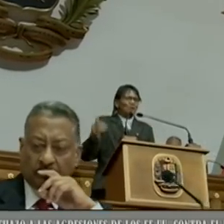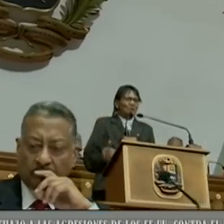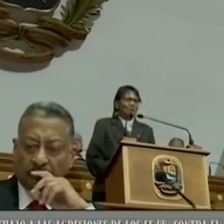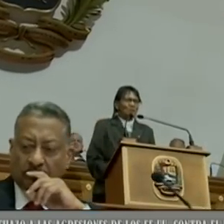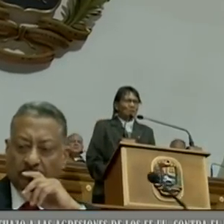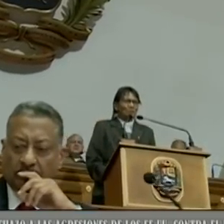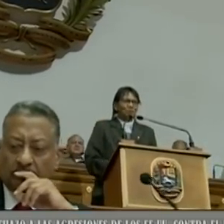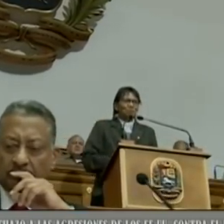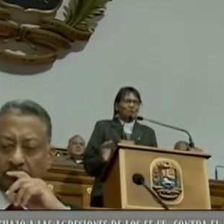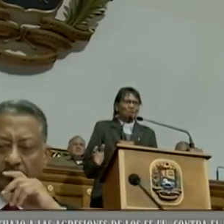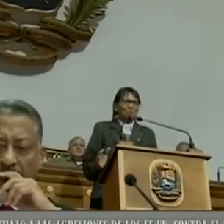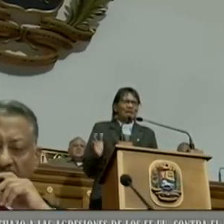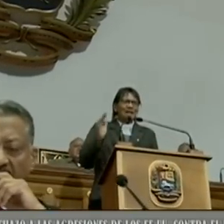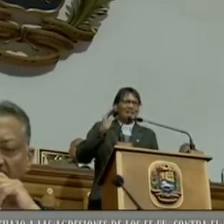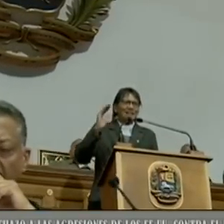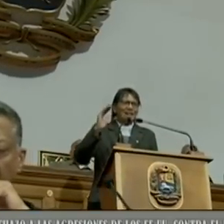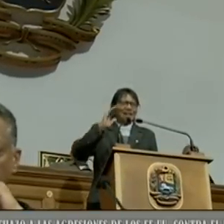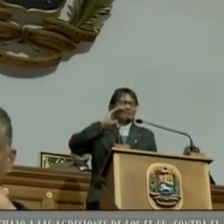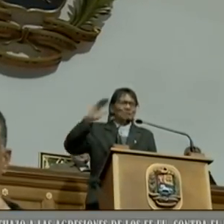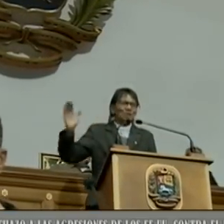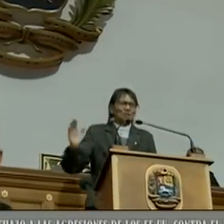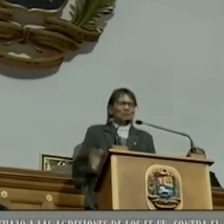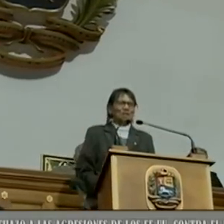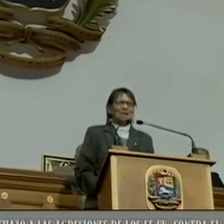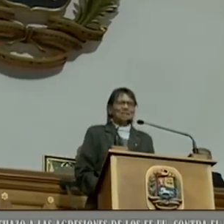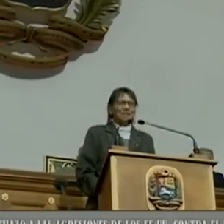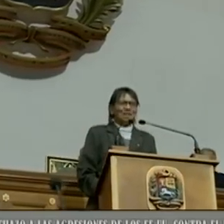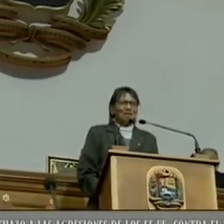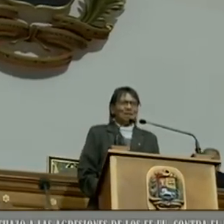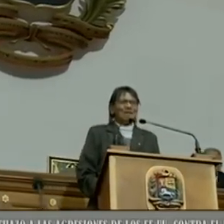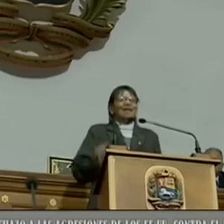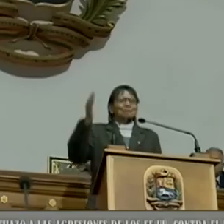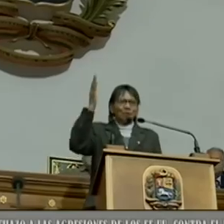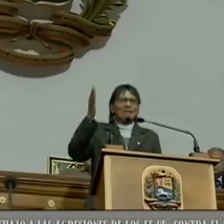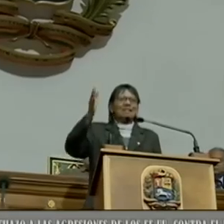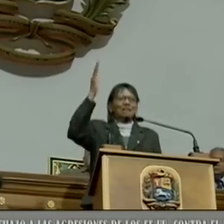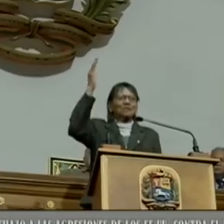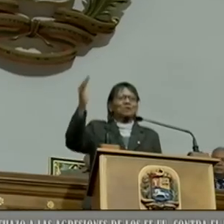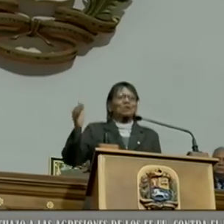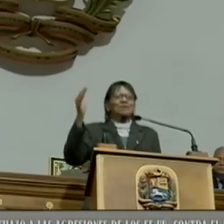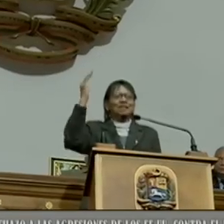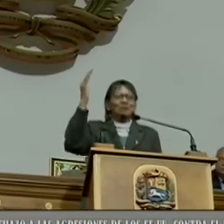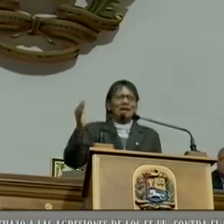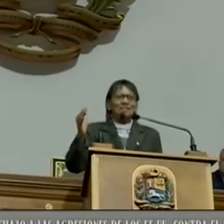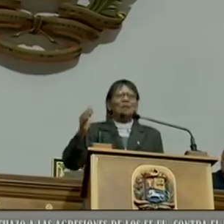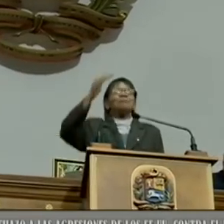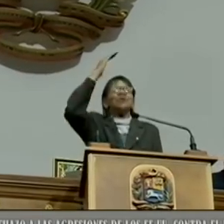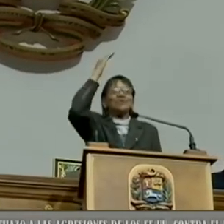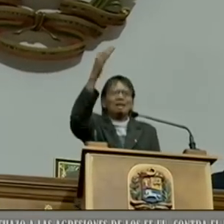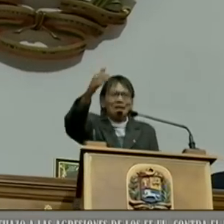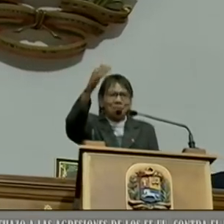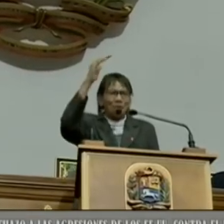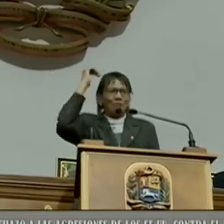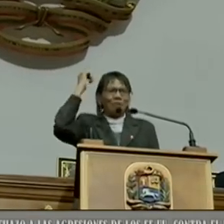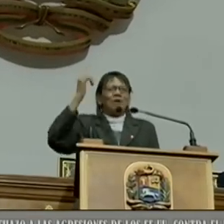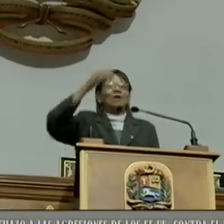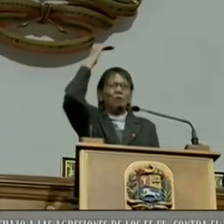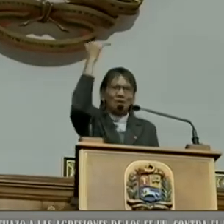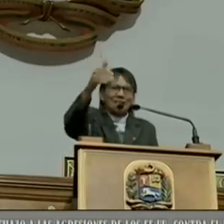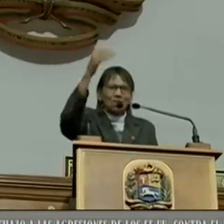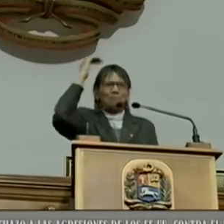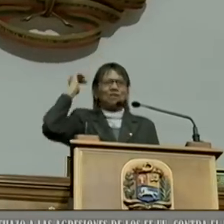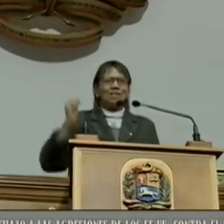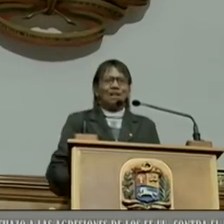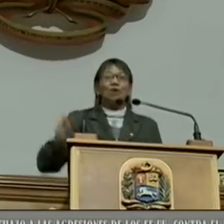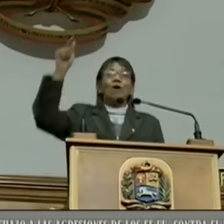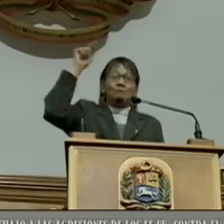olvidó, por supuesto, para ella ignora totalmente que la política en nuestro gobierno es proteger al pueblo, y lo ha